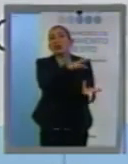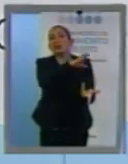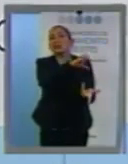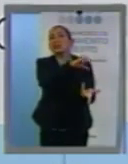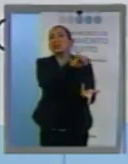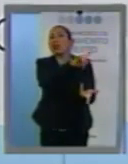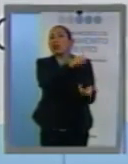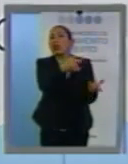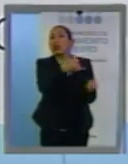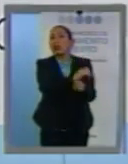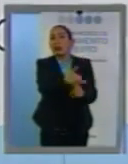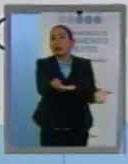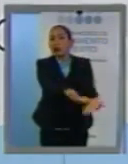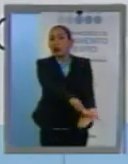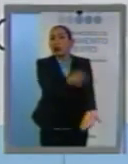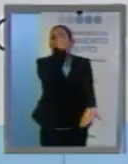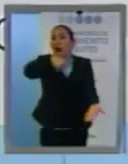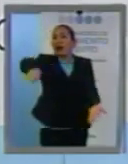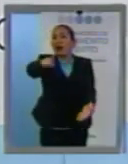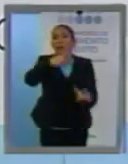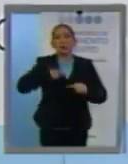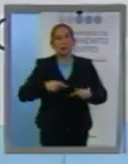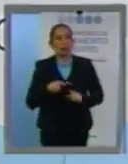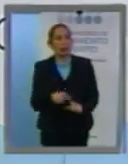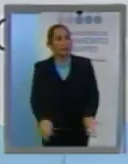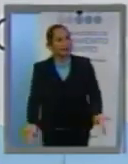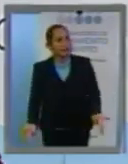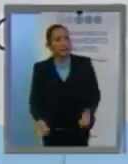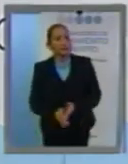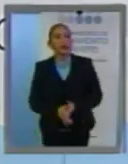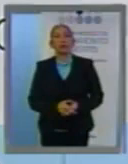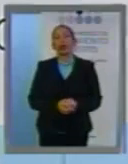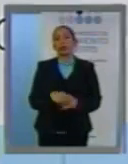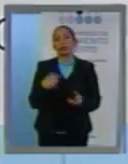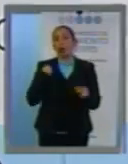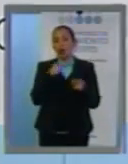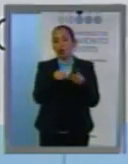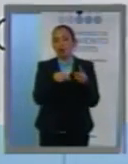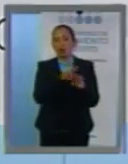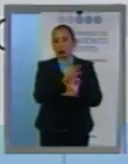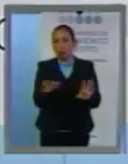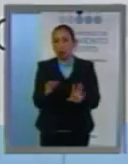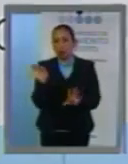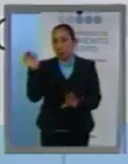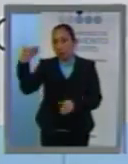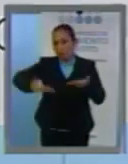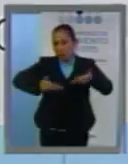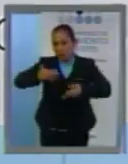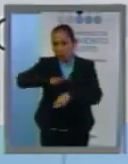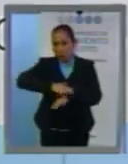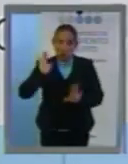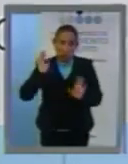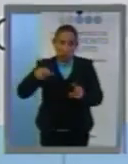toda la información de esa institución para la sociedad civil? Bueno, me quedo con estas, supongo que llegarán más. Y